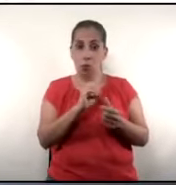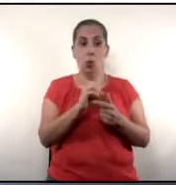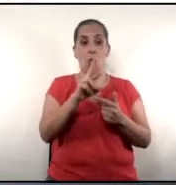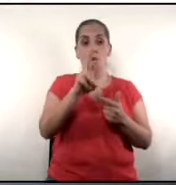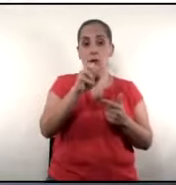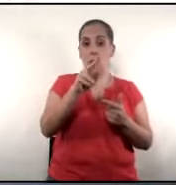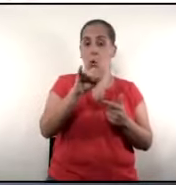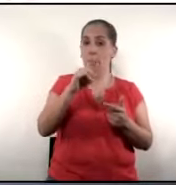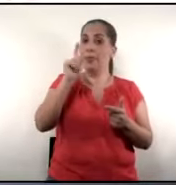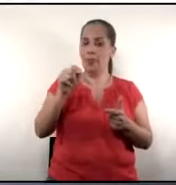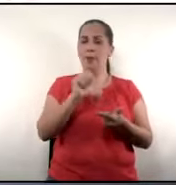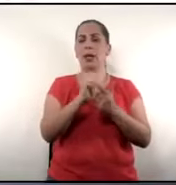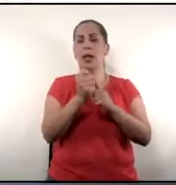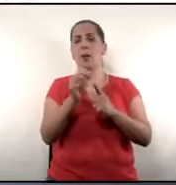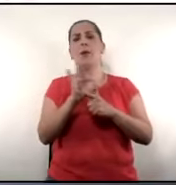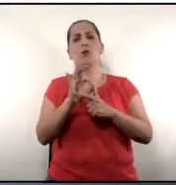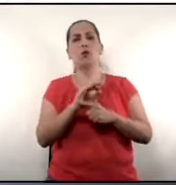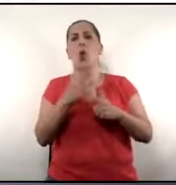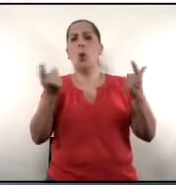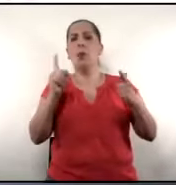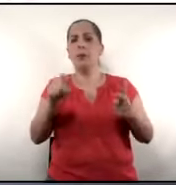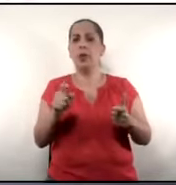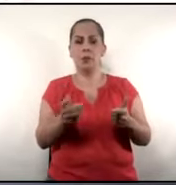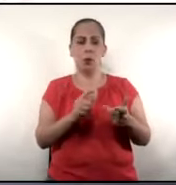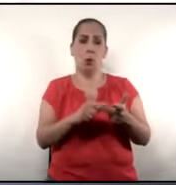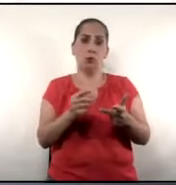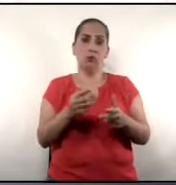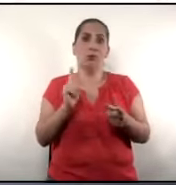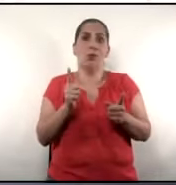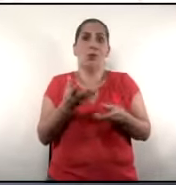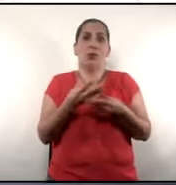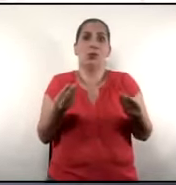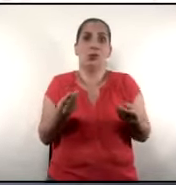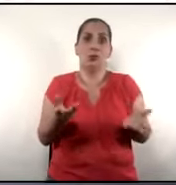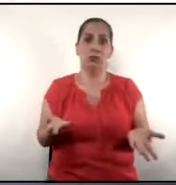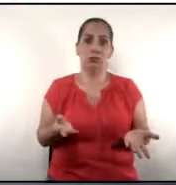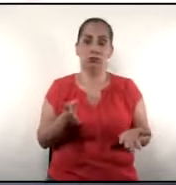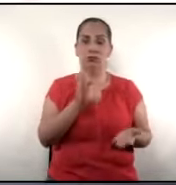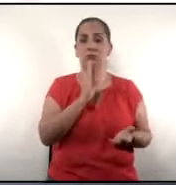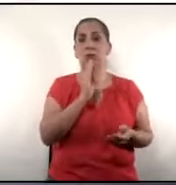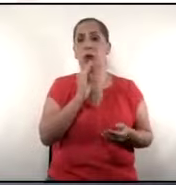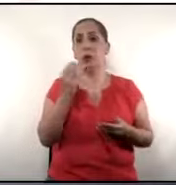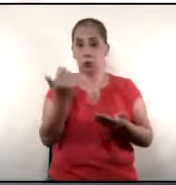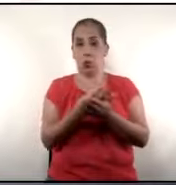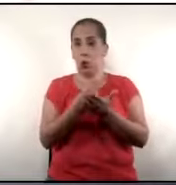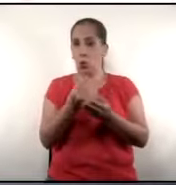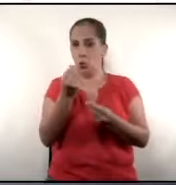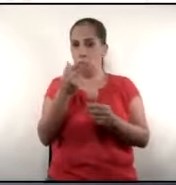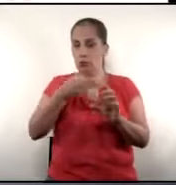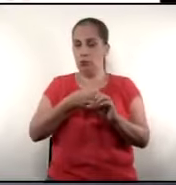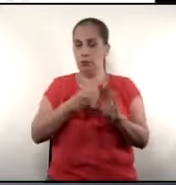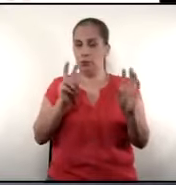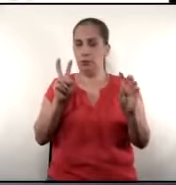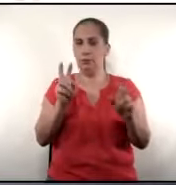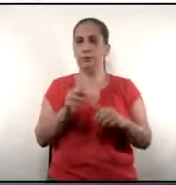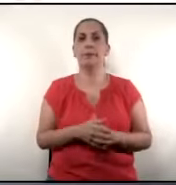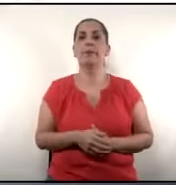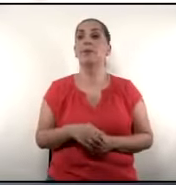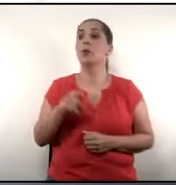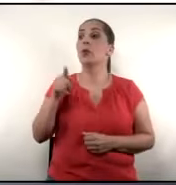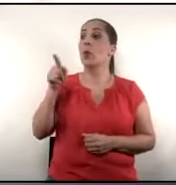debería funcionar? Y obviamente si esa es la gran solución. Hablando de costo del combustible, obviamente. Henry, usted empezó